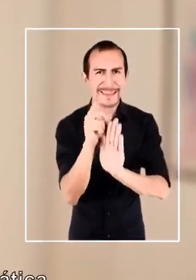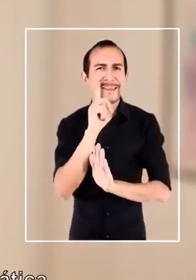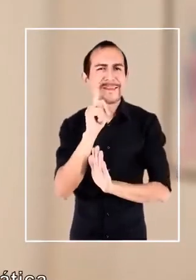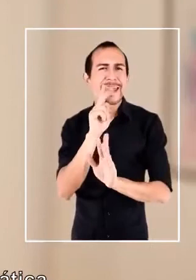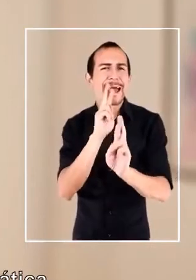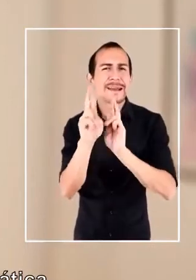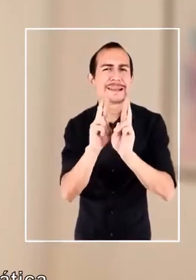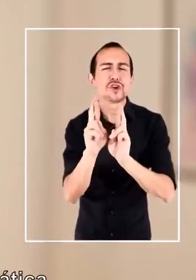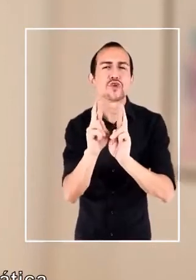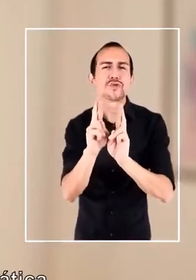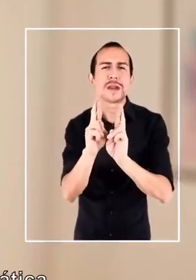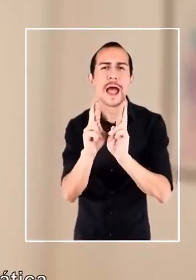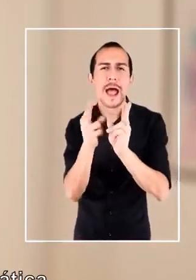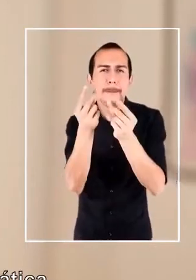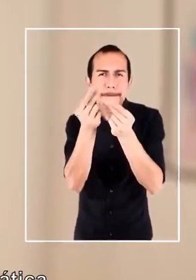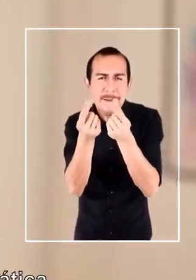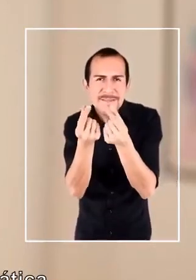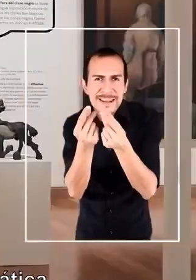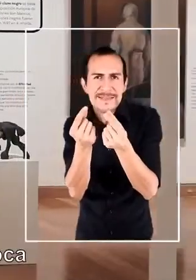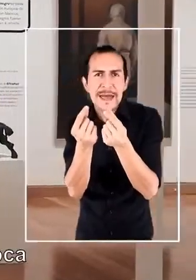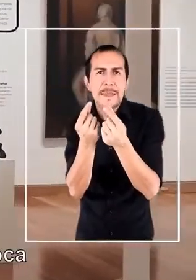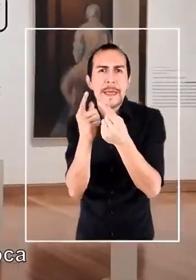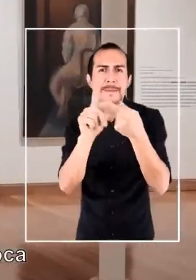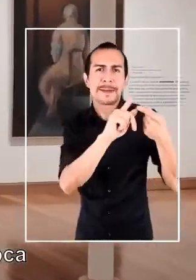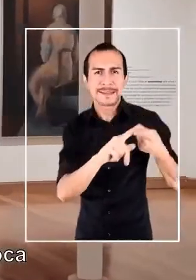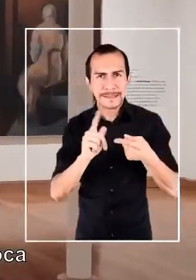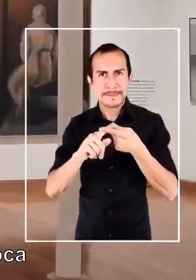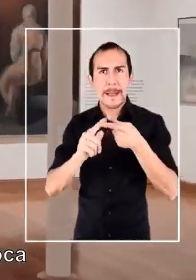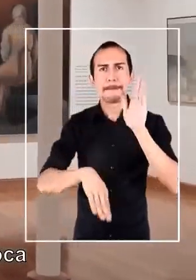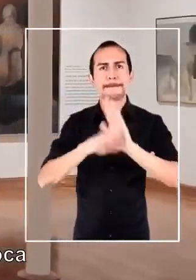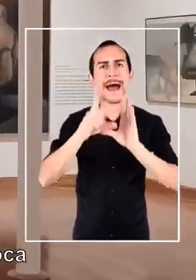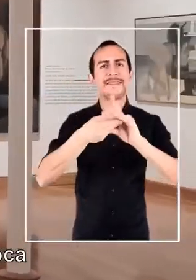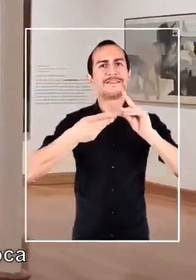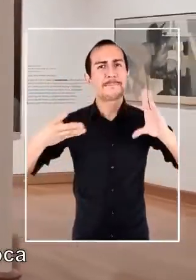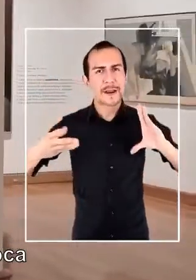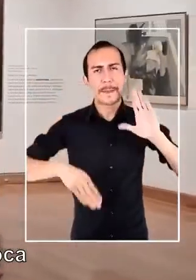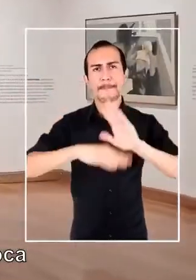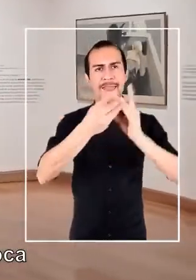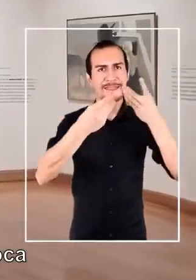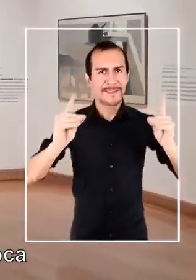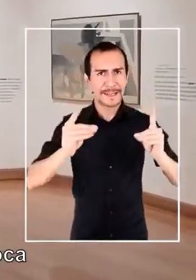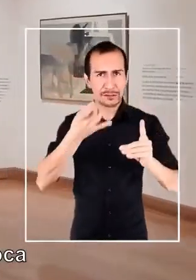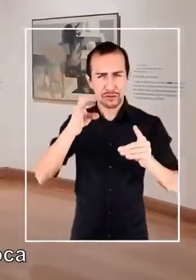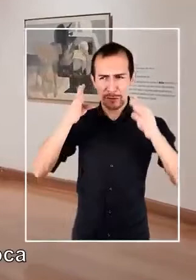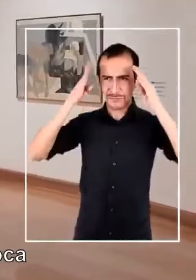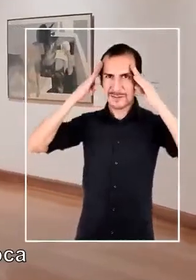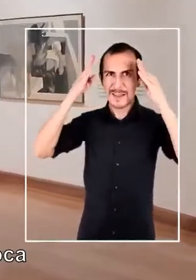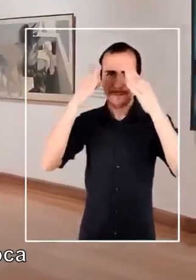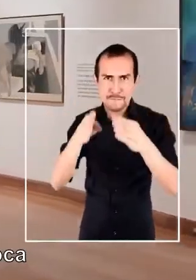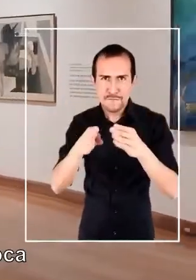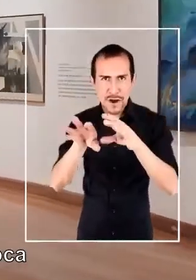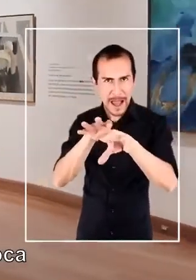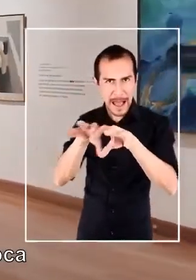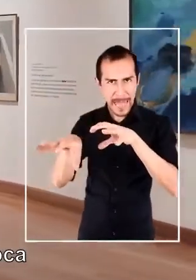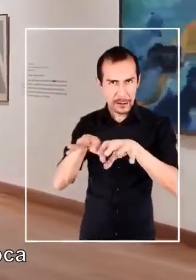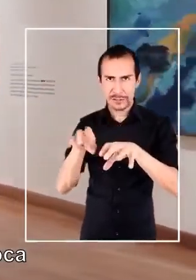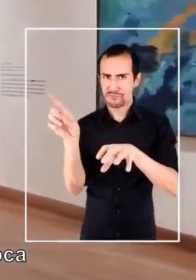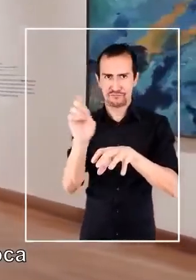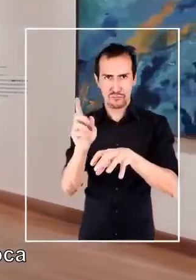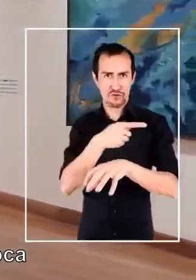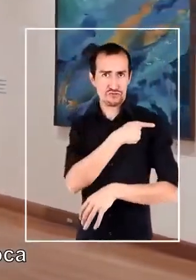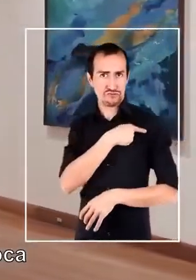curaduría participativa, más democrática, más diversa, porque no solamente se enfoca en el